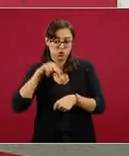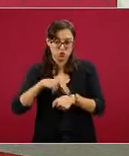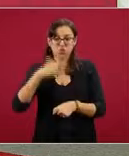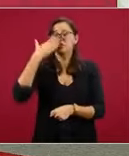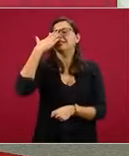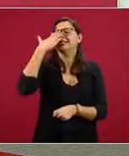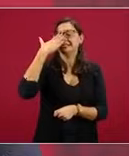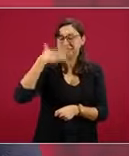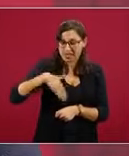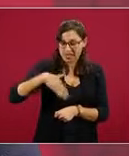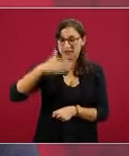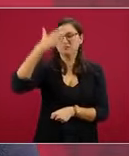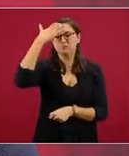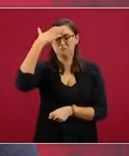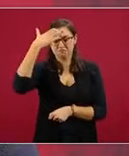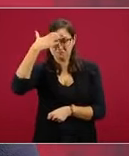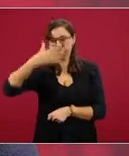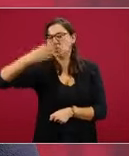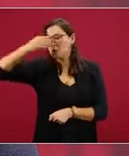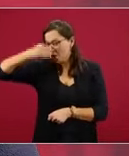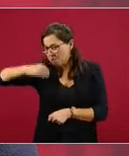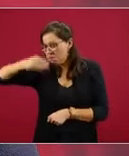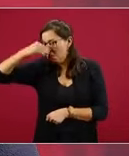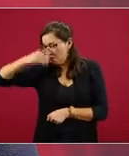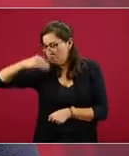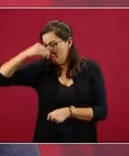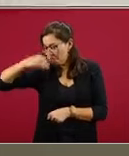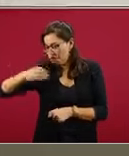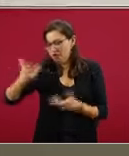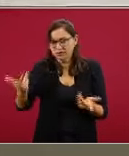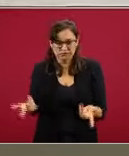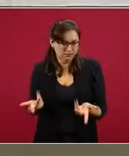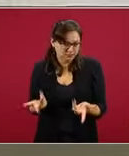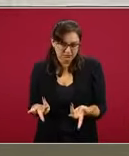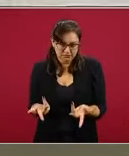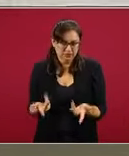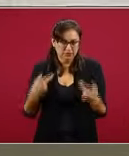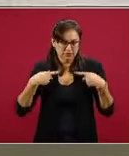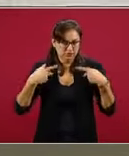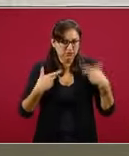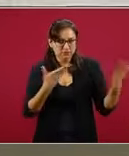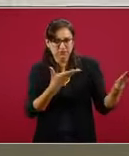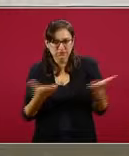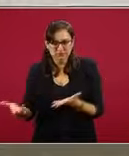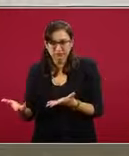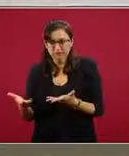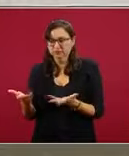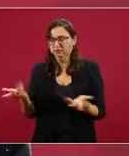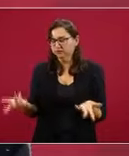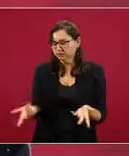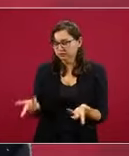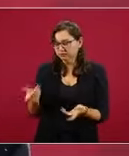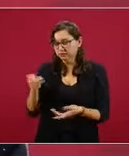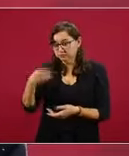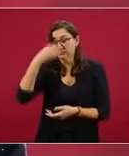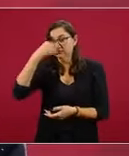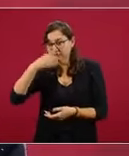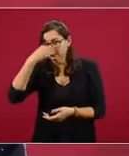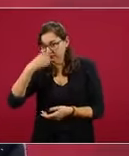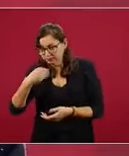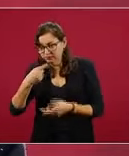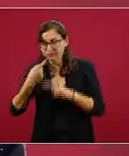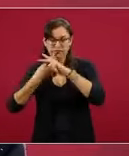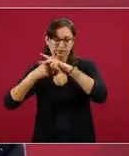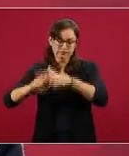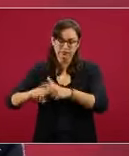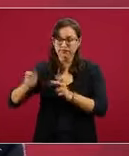entrenado en el tratamiento de influenza y con todo lo que debería de saber es, si llega la persona y es caso sospechoso, inmediatamente inició